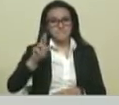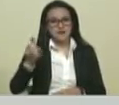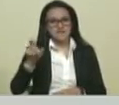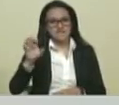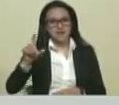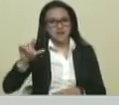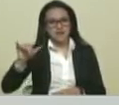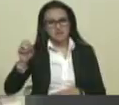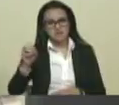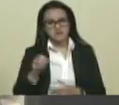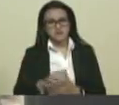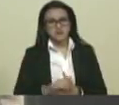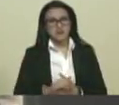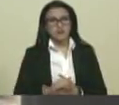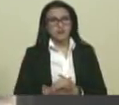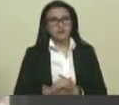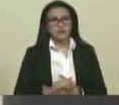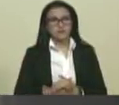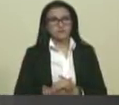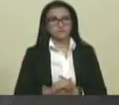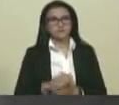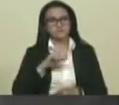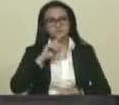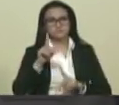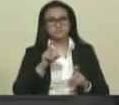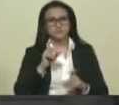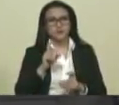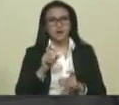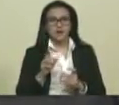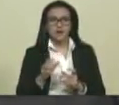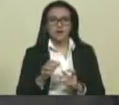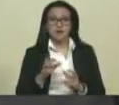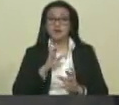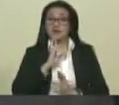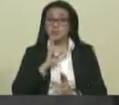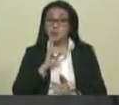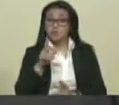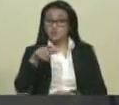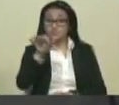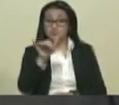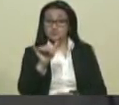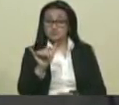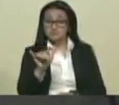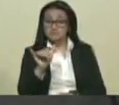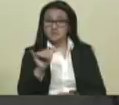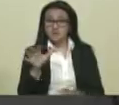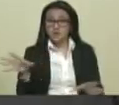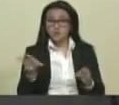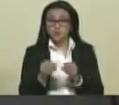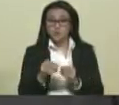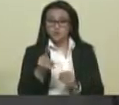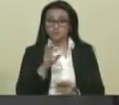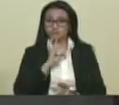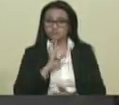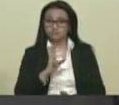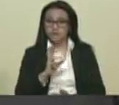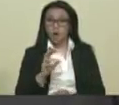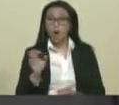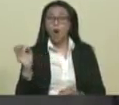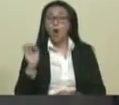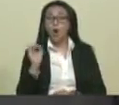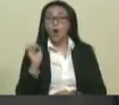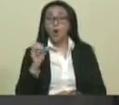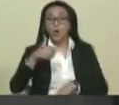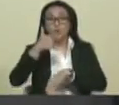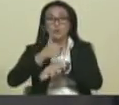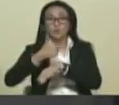dos preguntas. En primer lugar, la emisión del boletín, si se hará directamente por acá con usted como presidenta del Poder Electoral o si se habilitarán en ese caso las